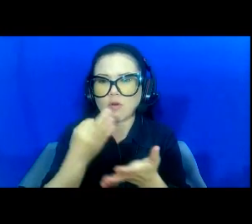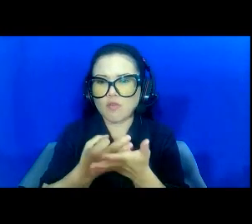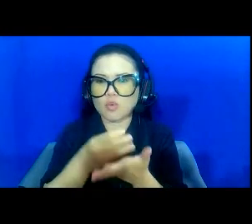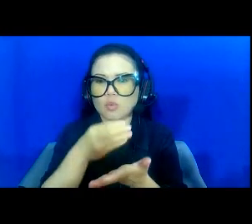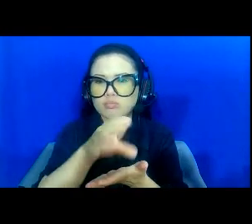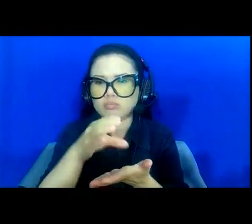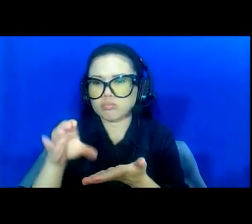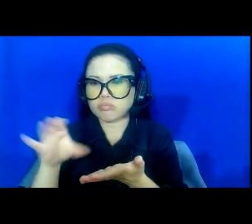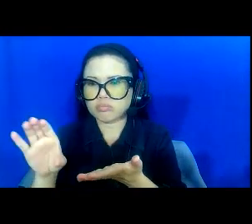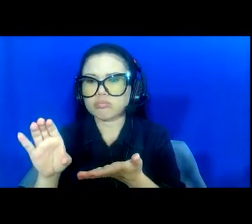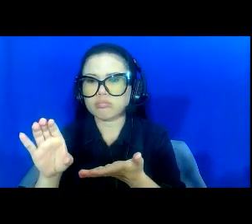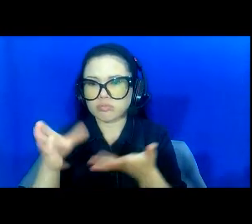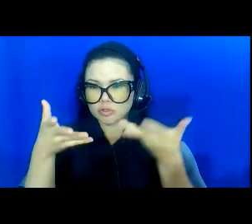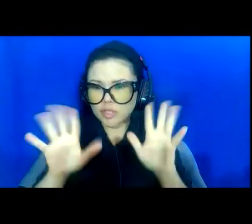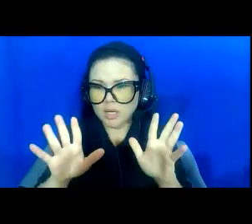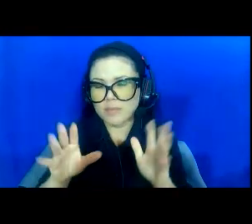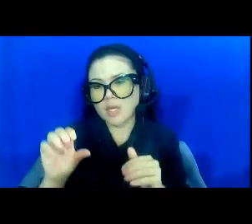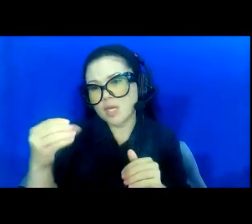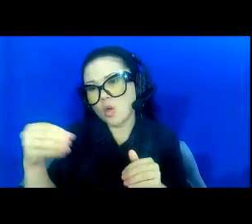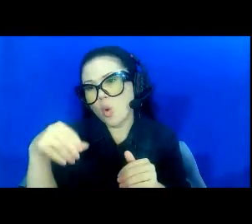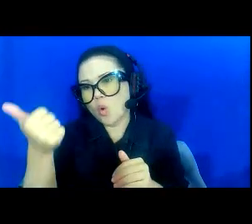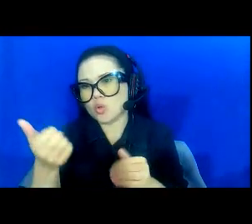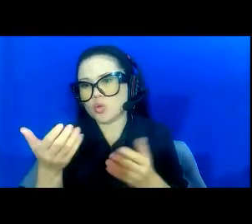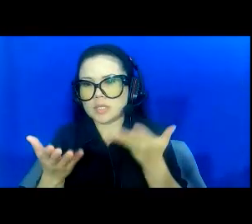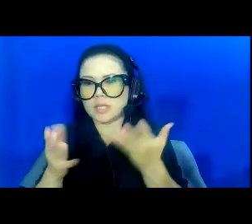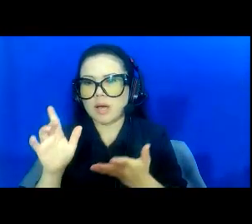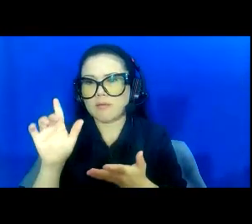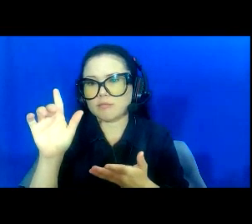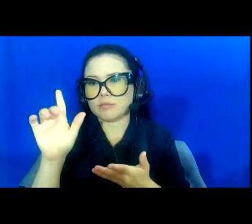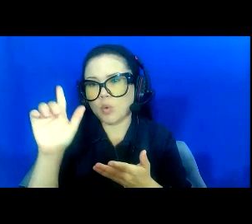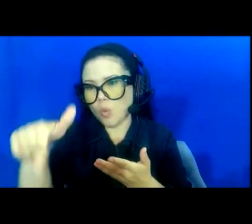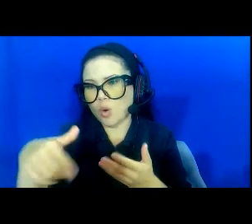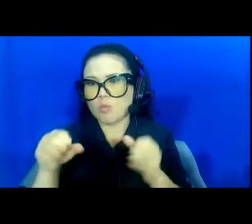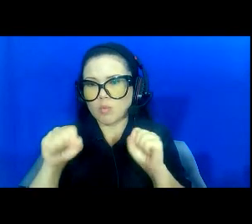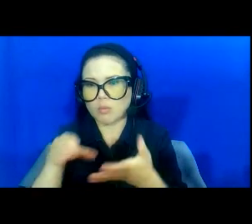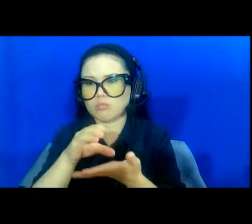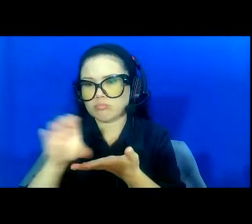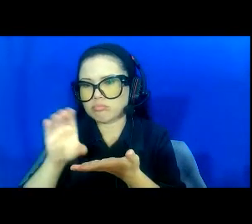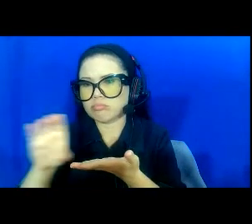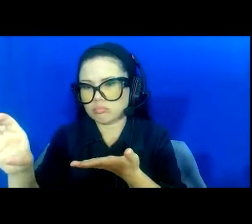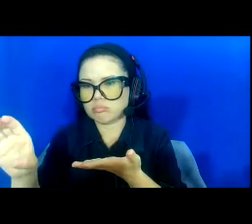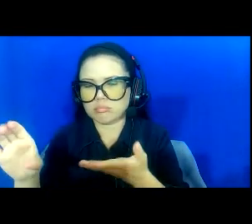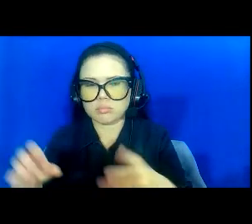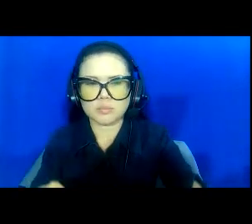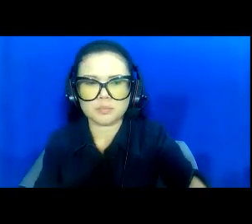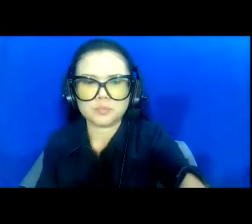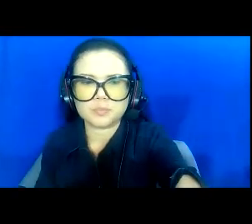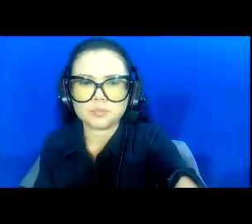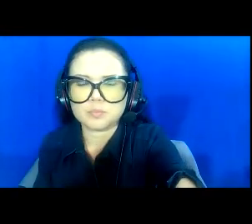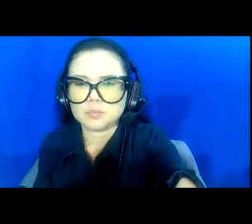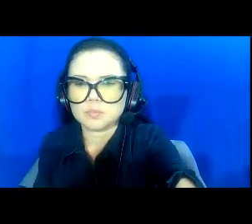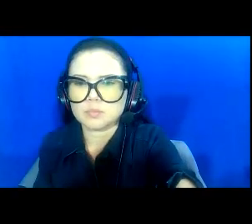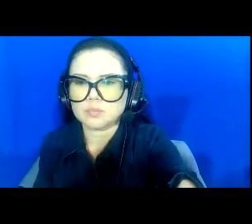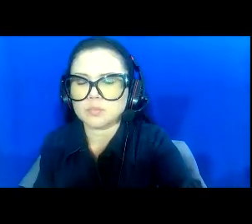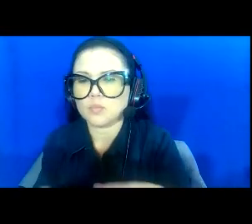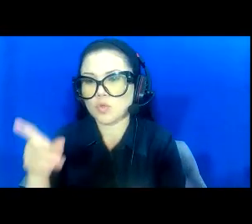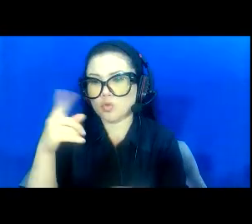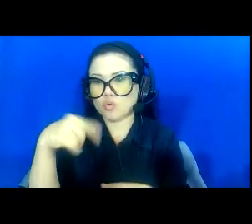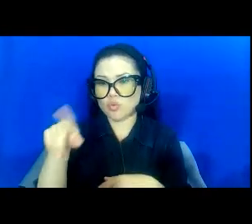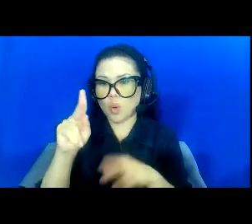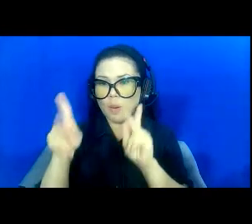quizás pues, pudiéramos reforzar en iteraciones próximas, para que tengan como un panorama de qué sucedió. Y en términos generales, las personas que solicitaron al